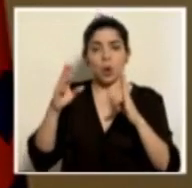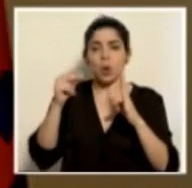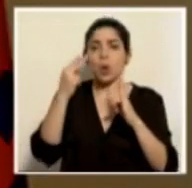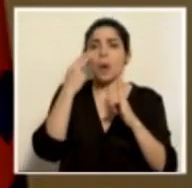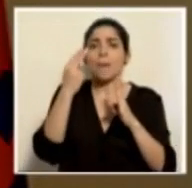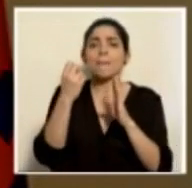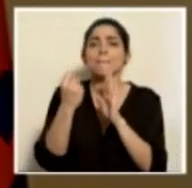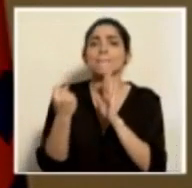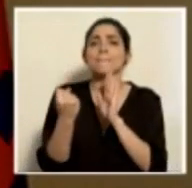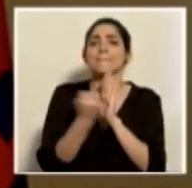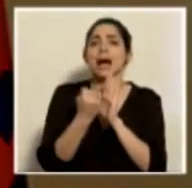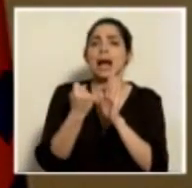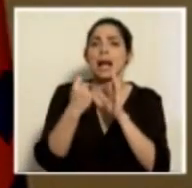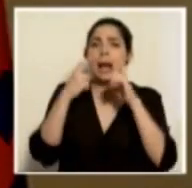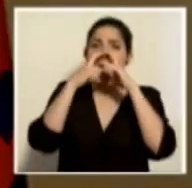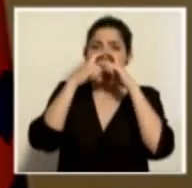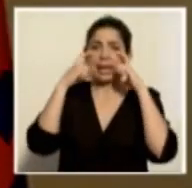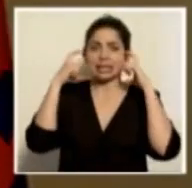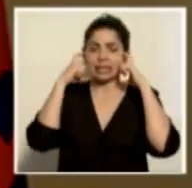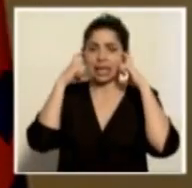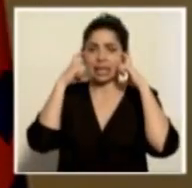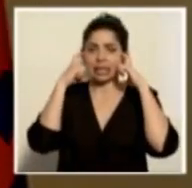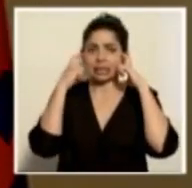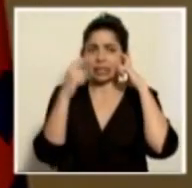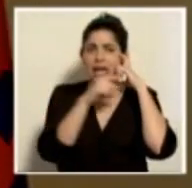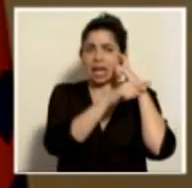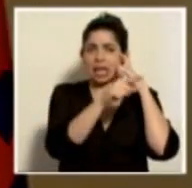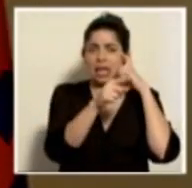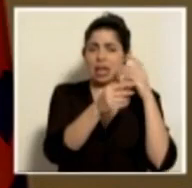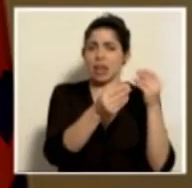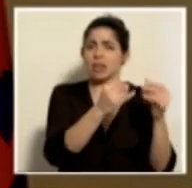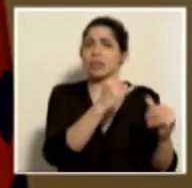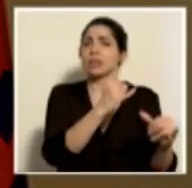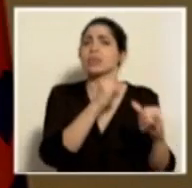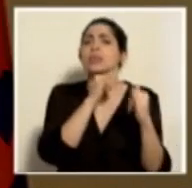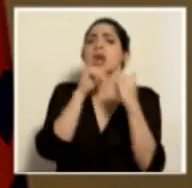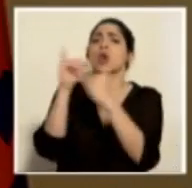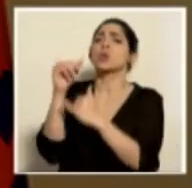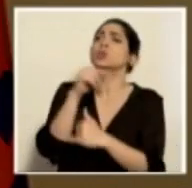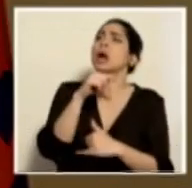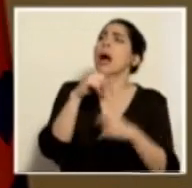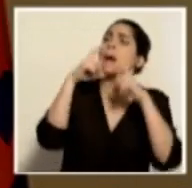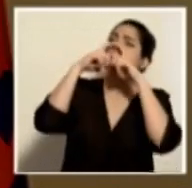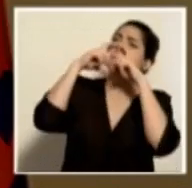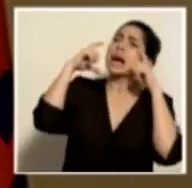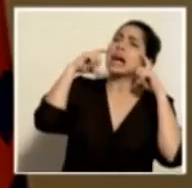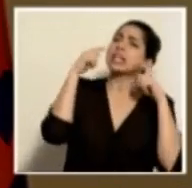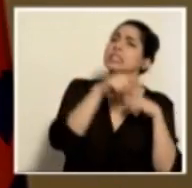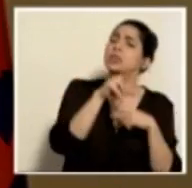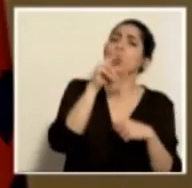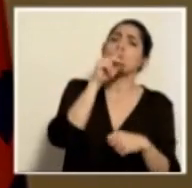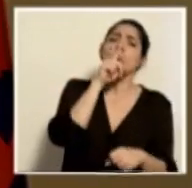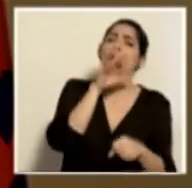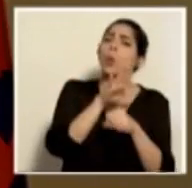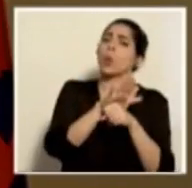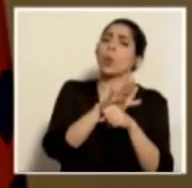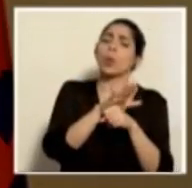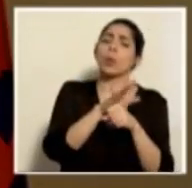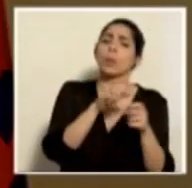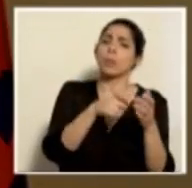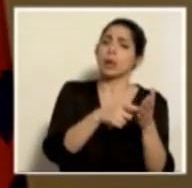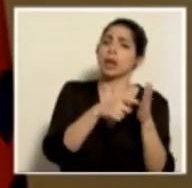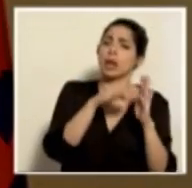de mascarilla que fue sujeto de una denuncia de que esas mascarillas no cumplen